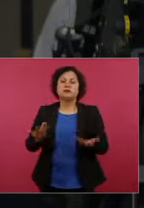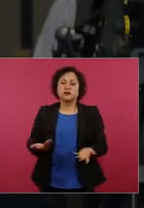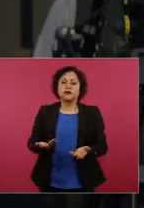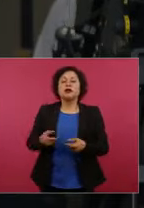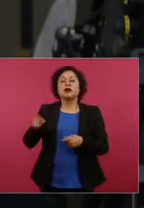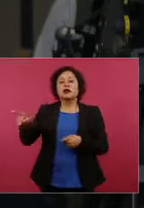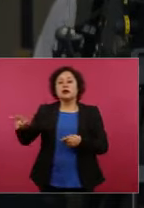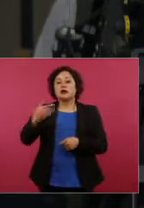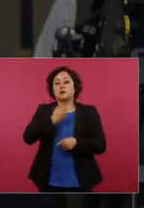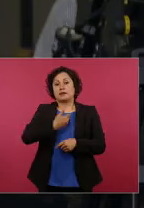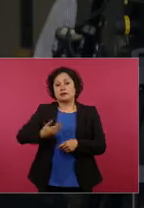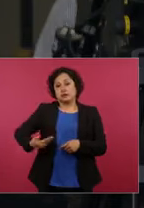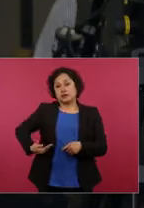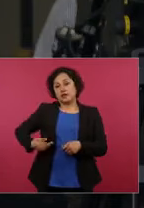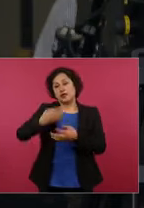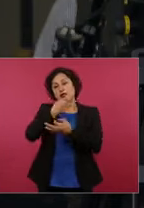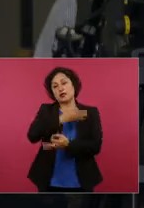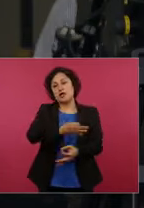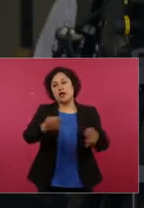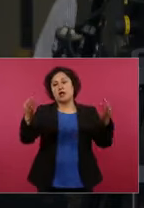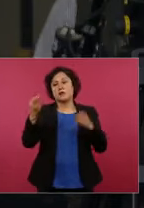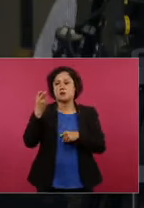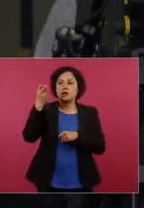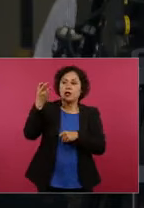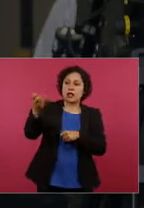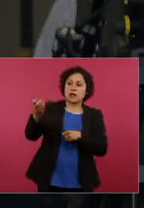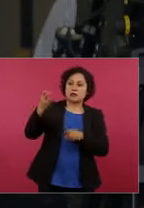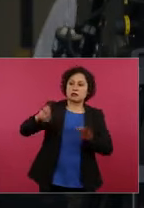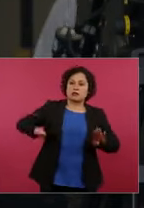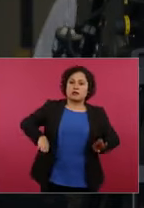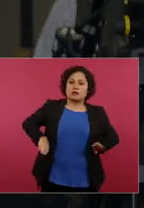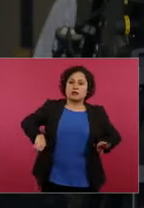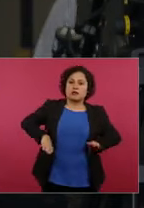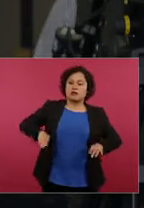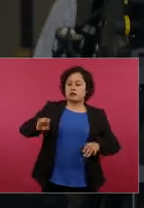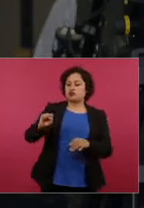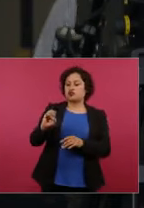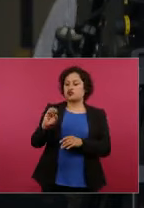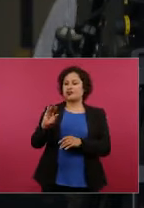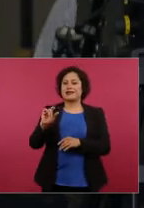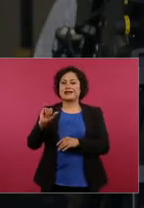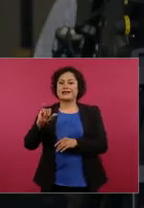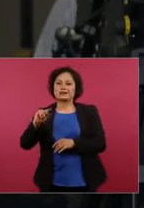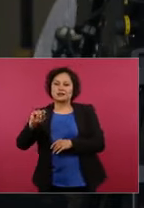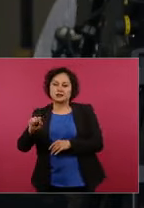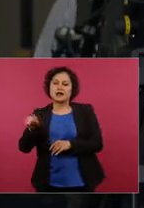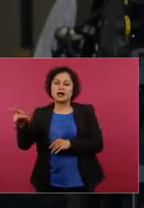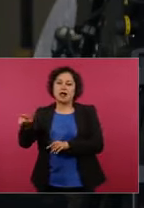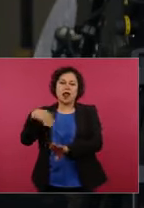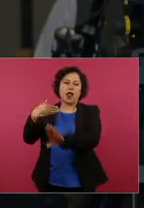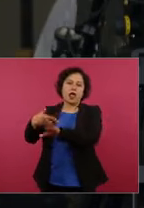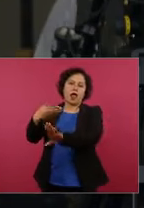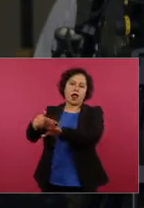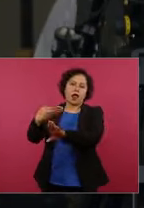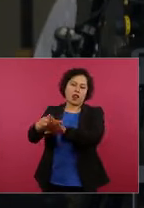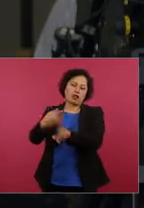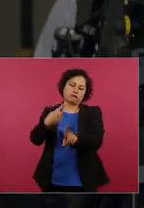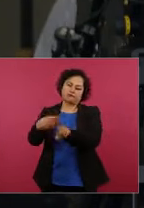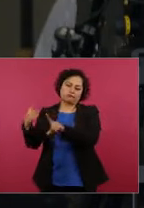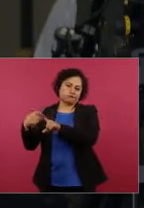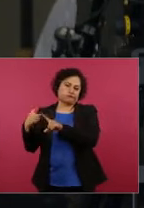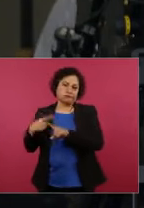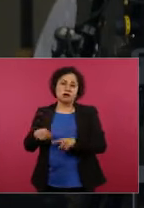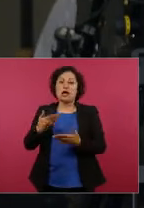pronunciado de que pues es un medio socialista y lo ha tachado pues de diferentes maneras. Y además pues ahorita también hay otras